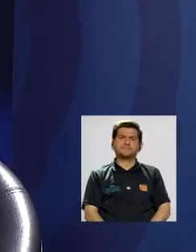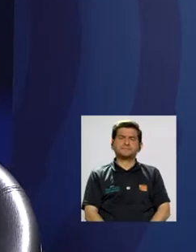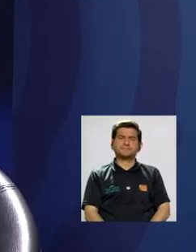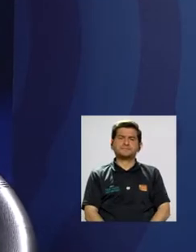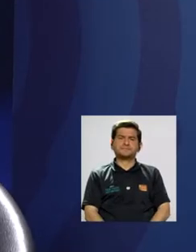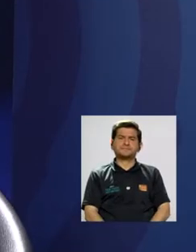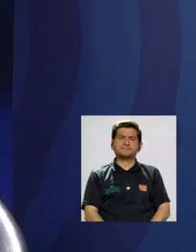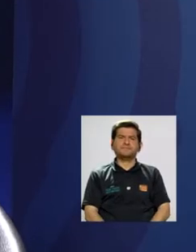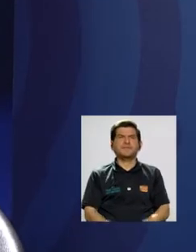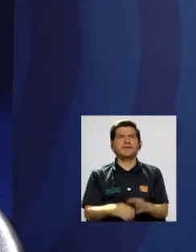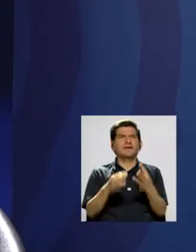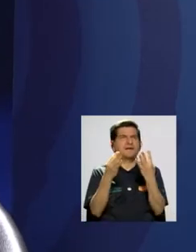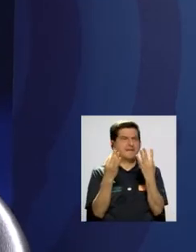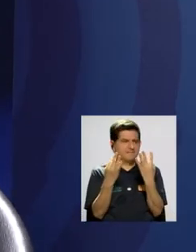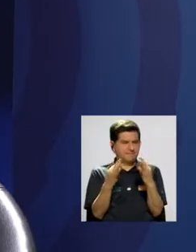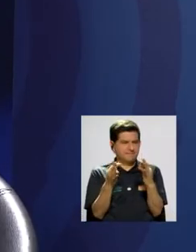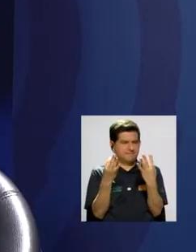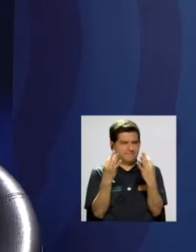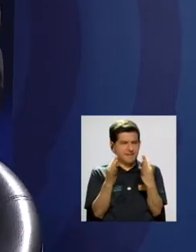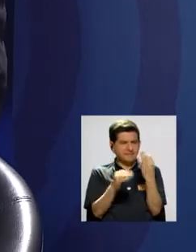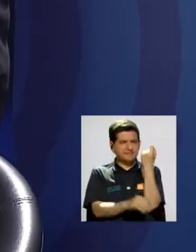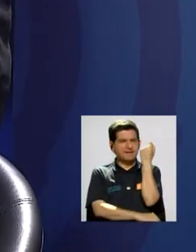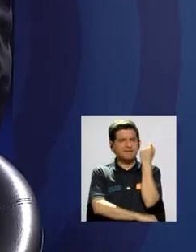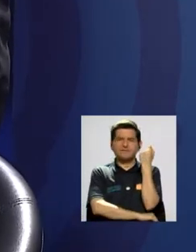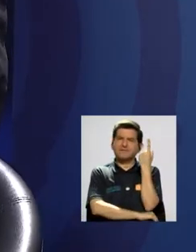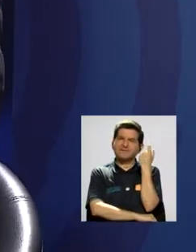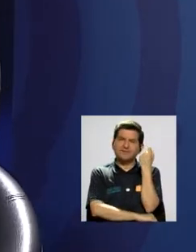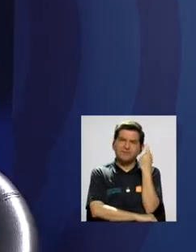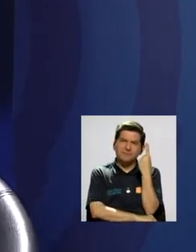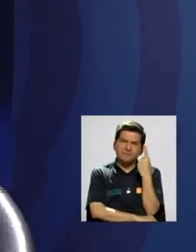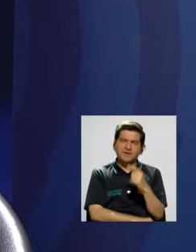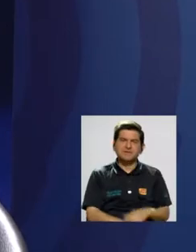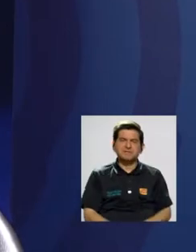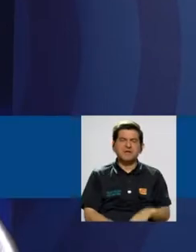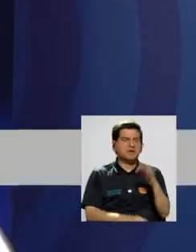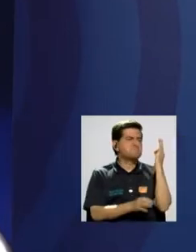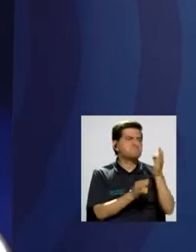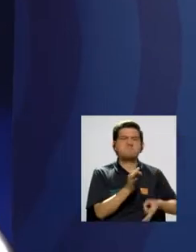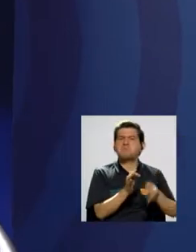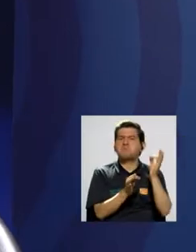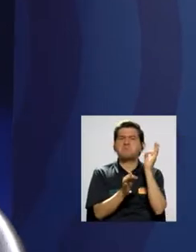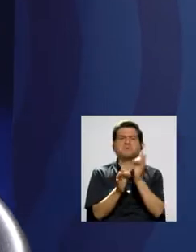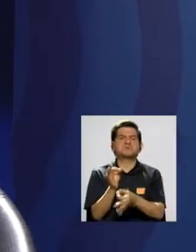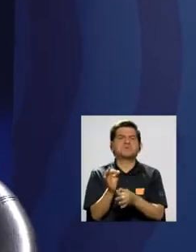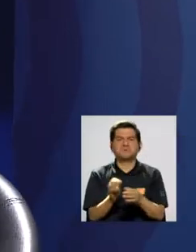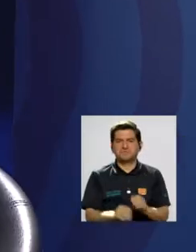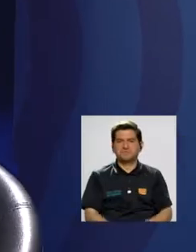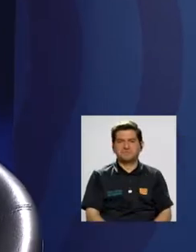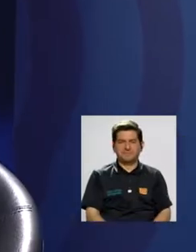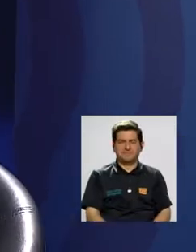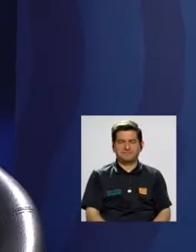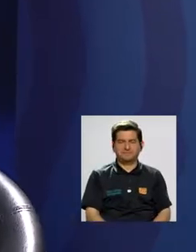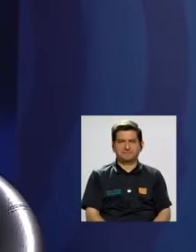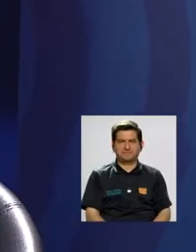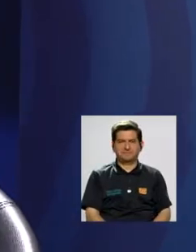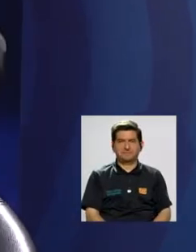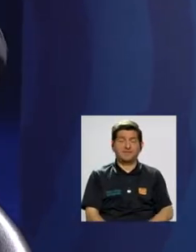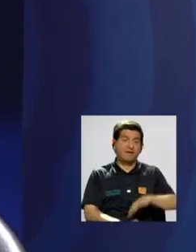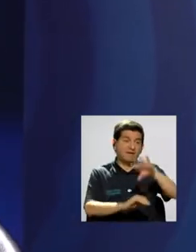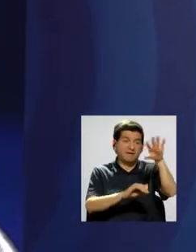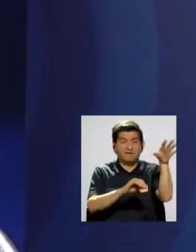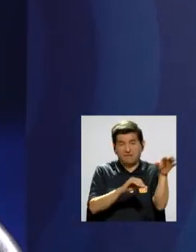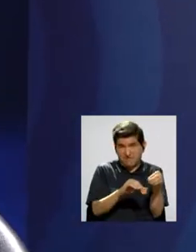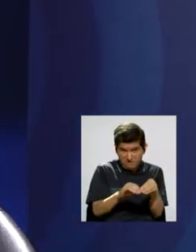que se quieren interpretar de manera simplista. Y si además de por medio hay